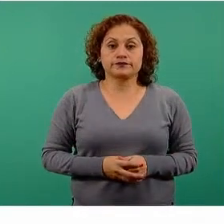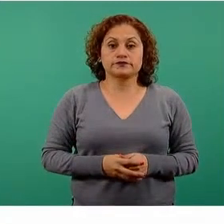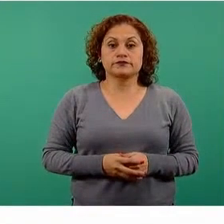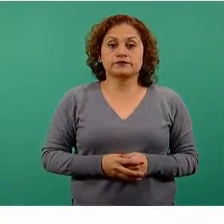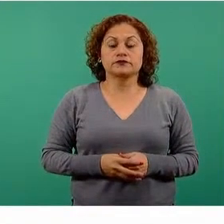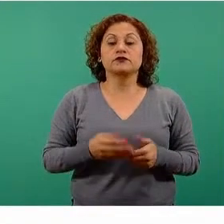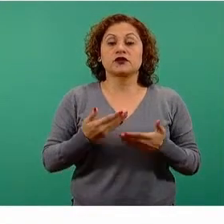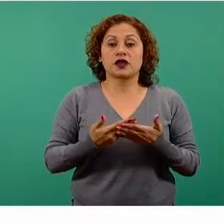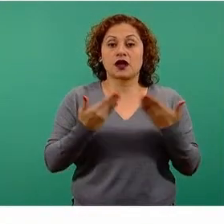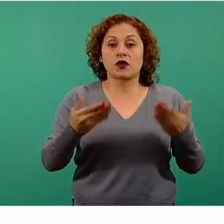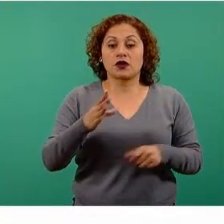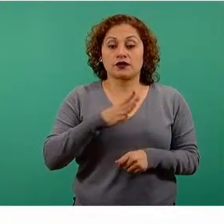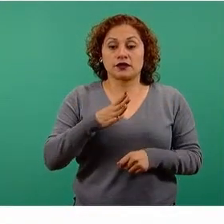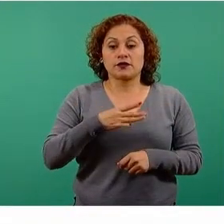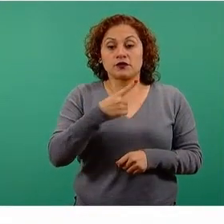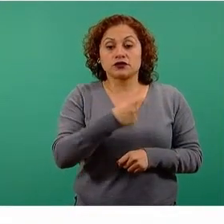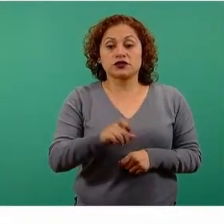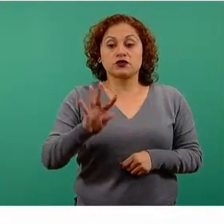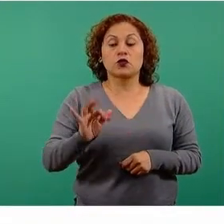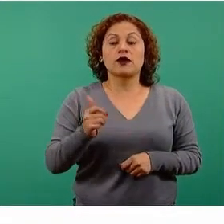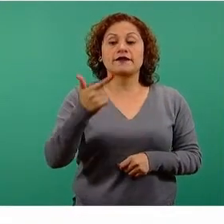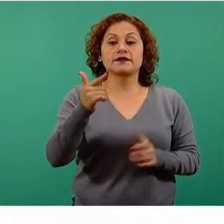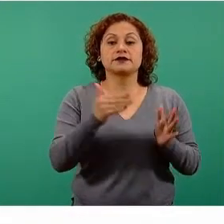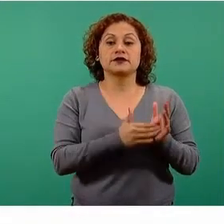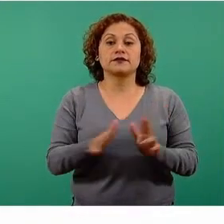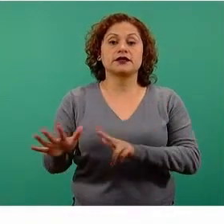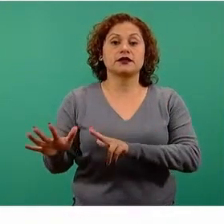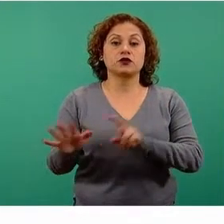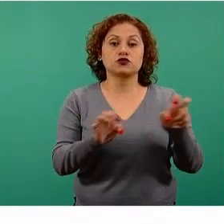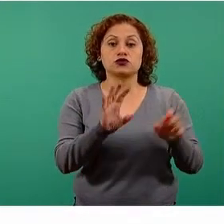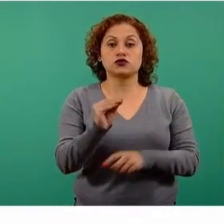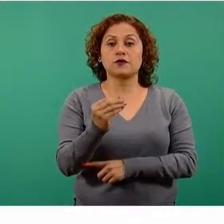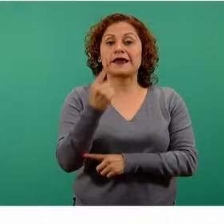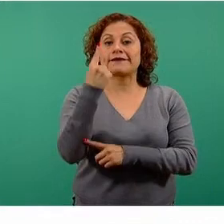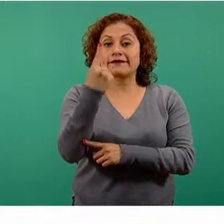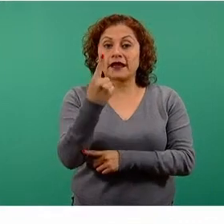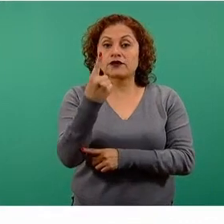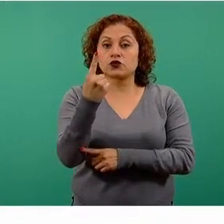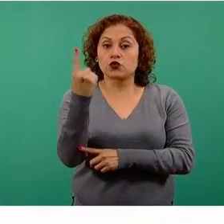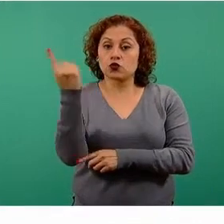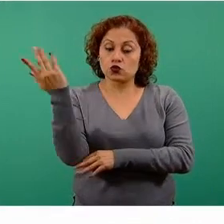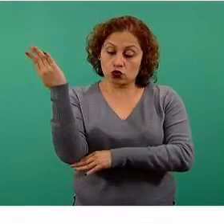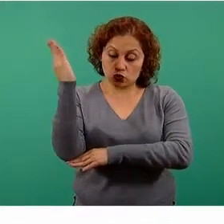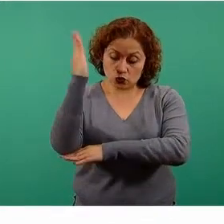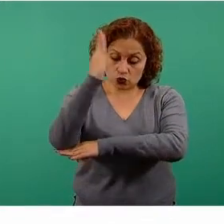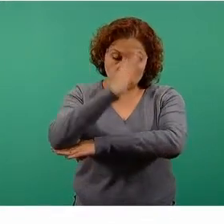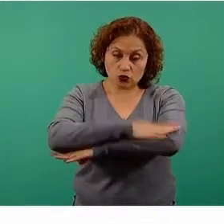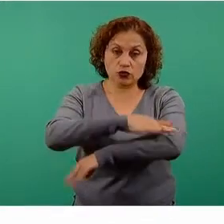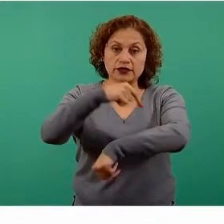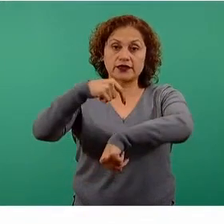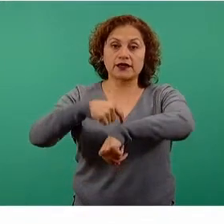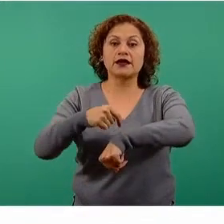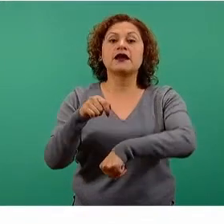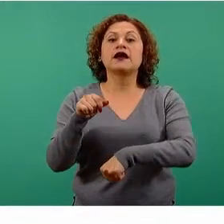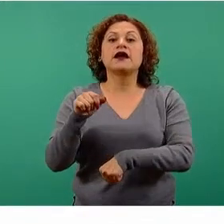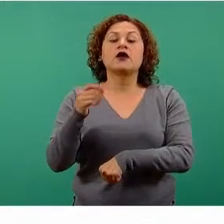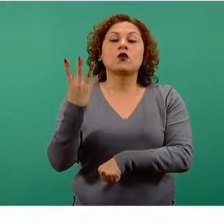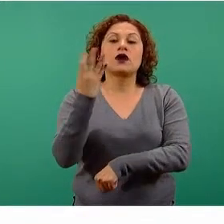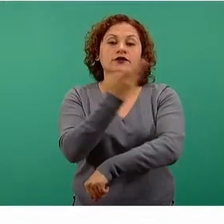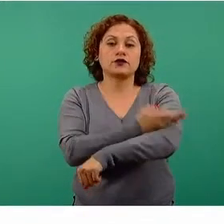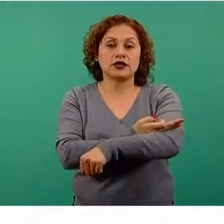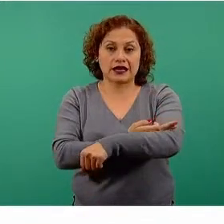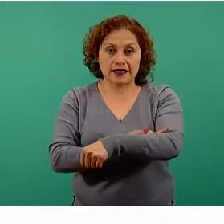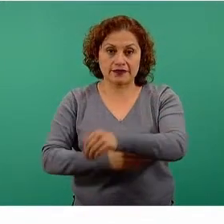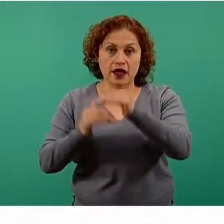de 147,891 aplicaciones de vacuna hasta las 16 horas de hoy, viernes 12